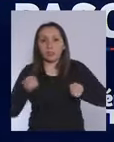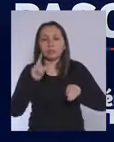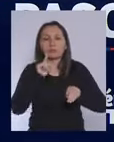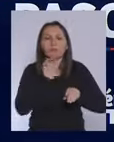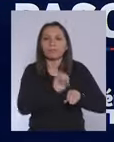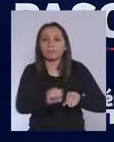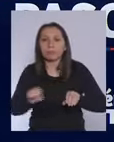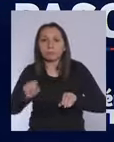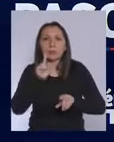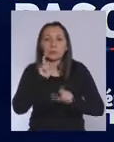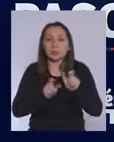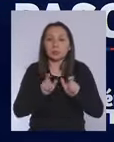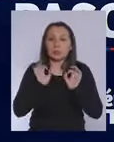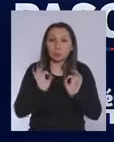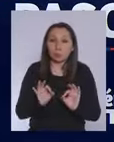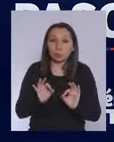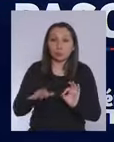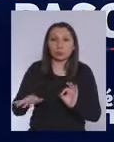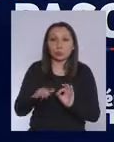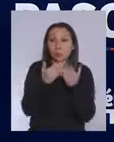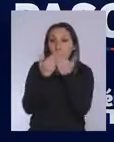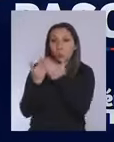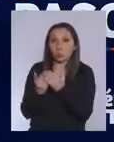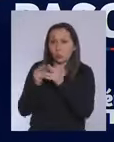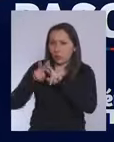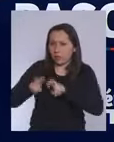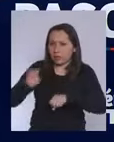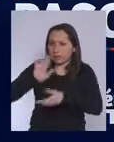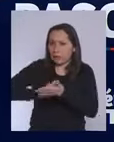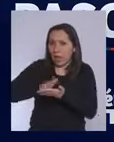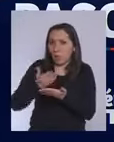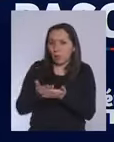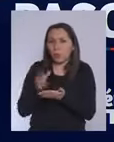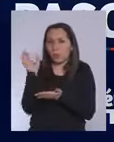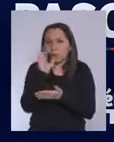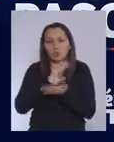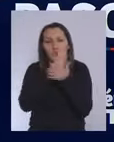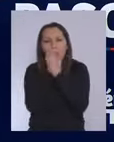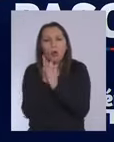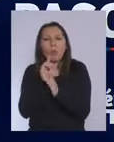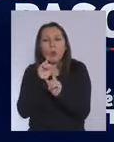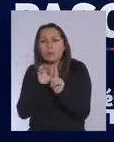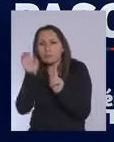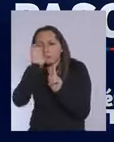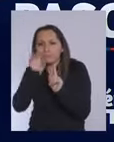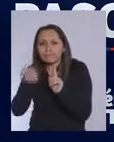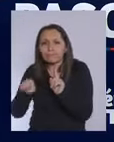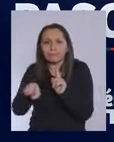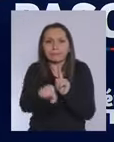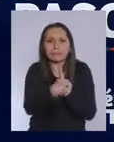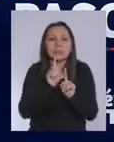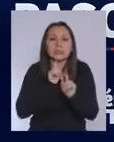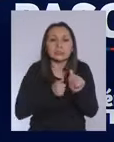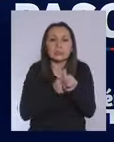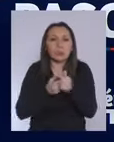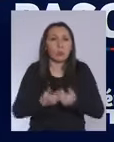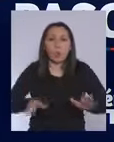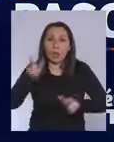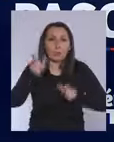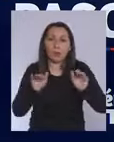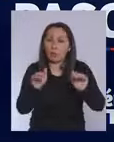por lo tanto en base a ese estudio biológico se está haciendo toda la trazabilidad que corresponde tal como sucede con